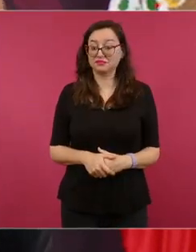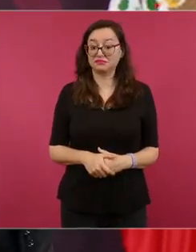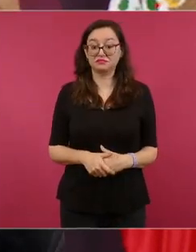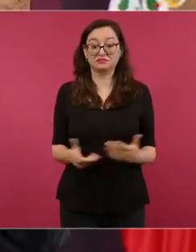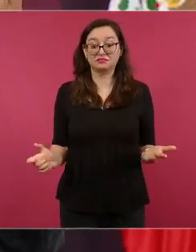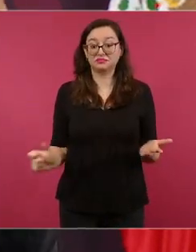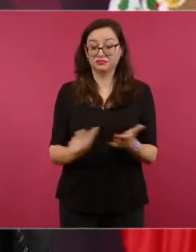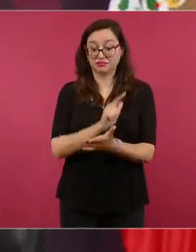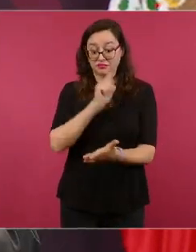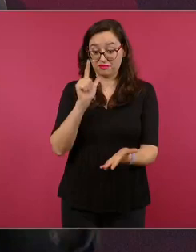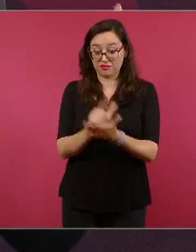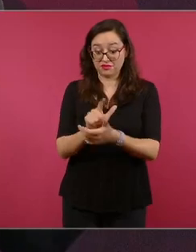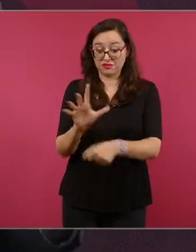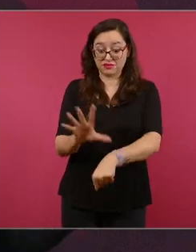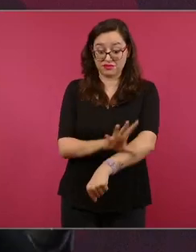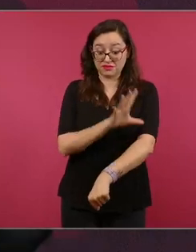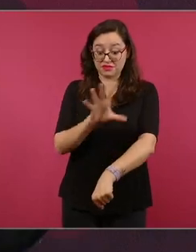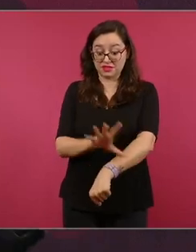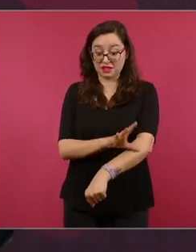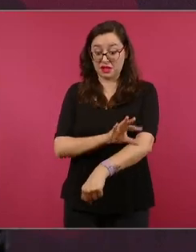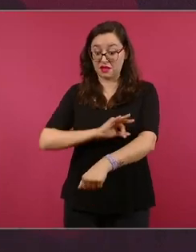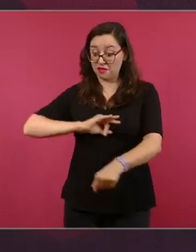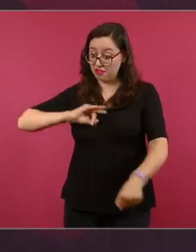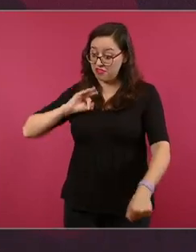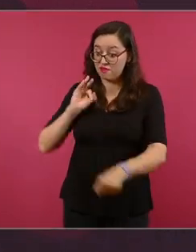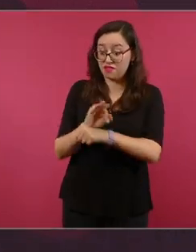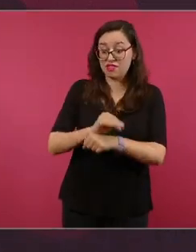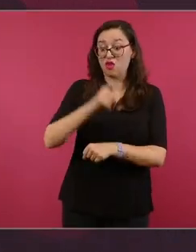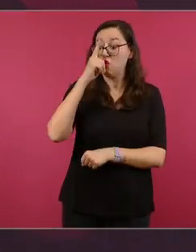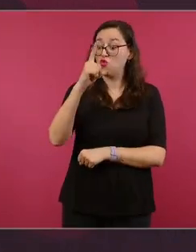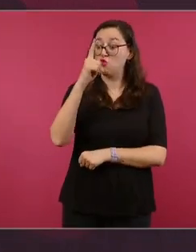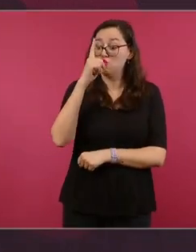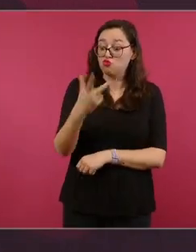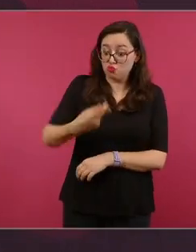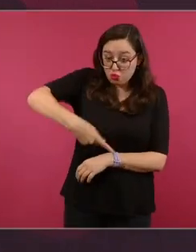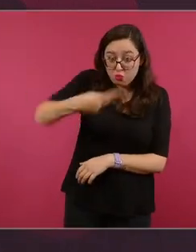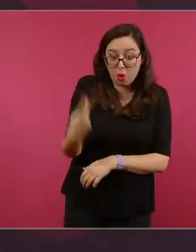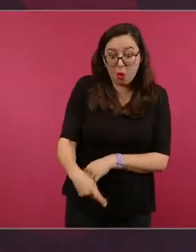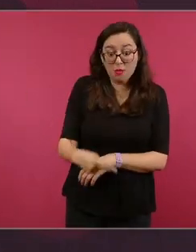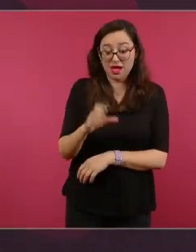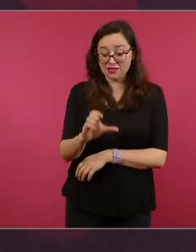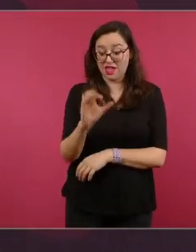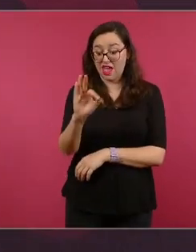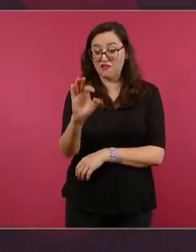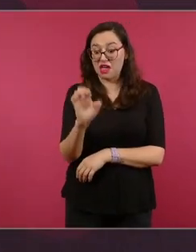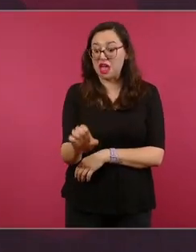rechazaron la ley para fortalecer a la Comisión Federal de Electricidad.